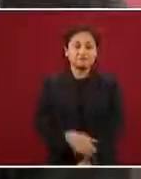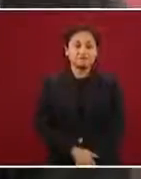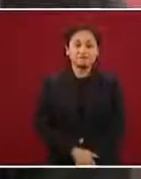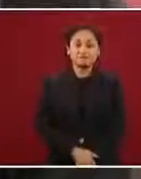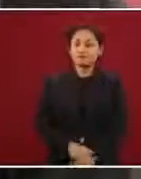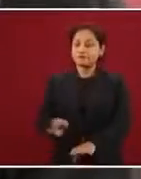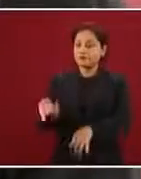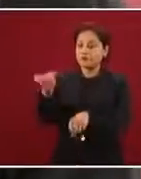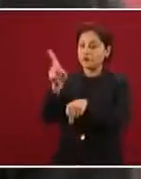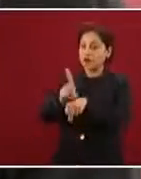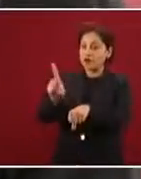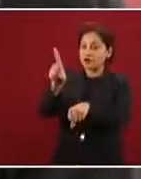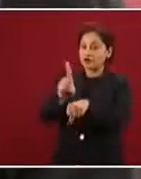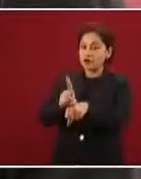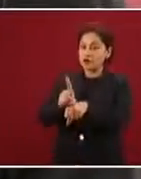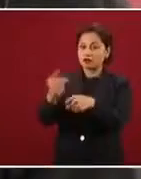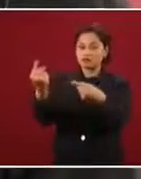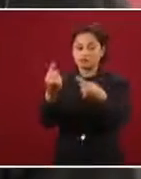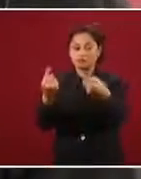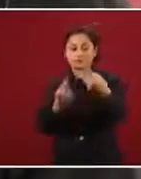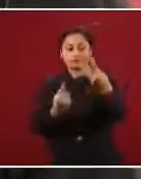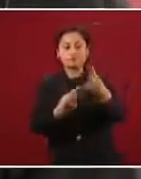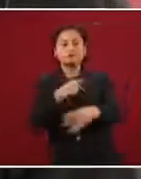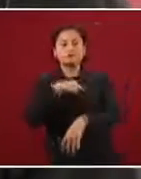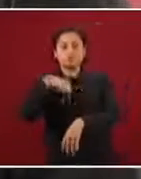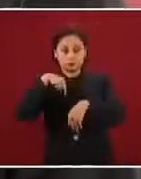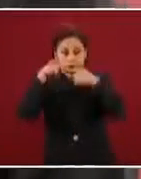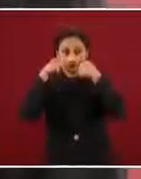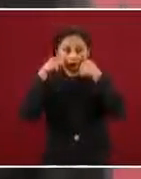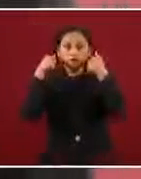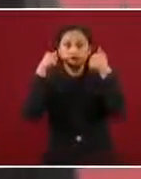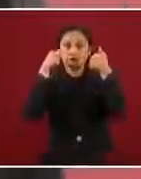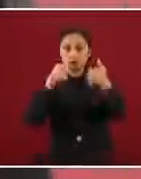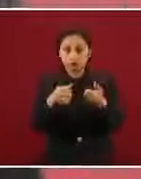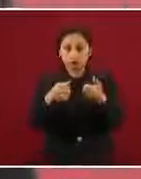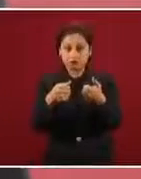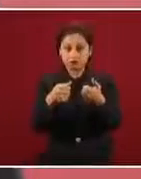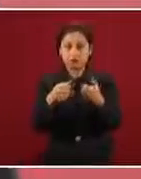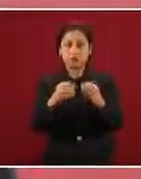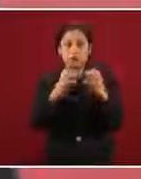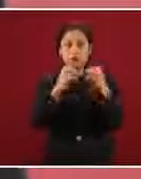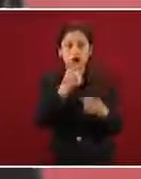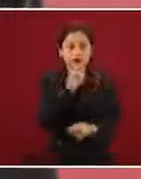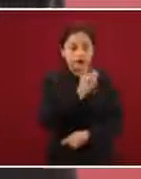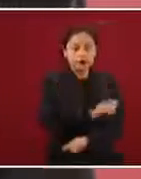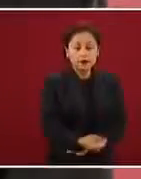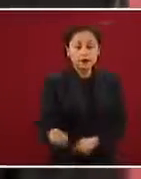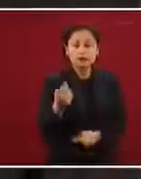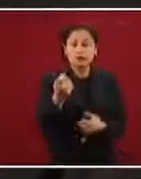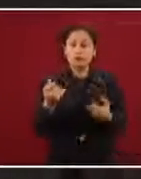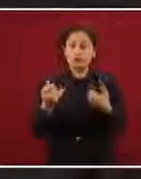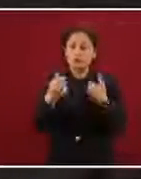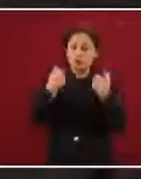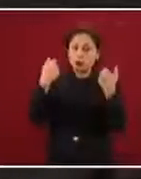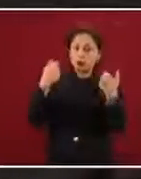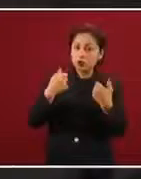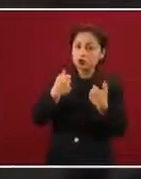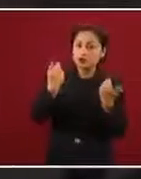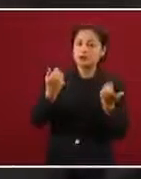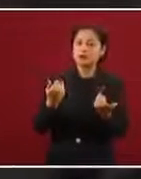estamos atendiendo esto, dando opciones a niños, a adolescentes, a jóvenes.